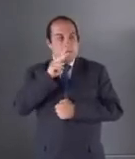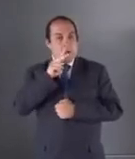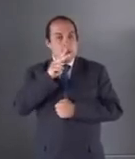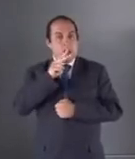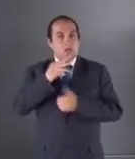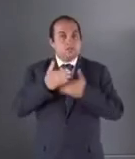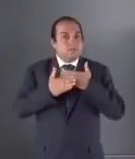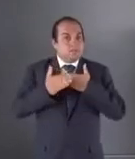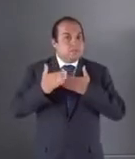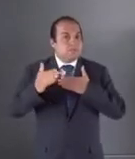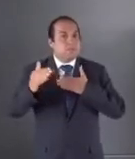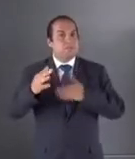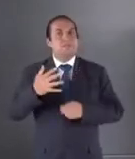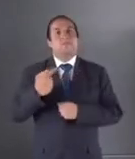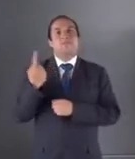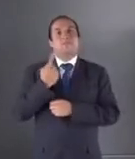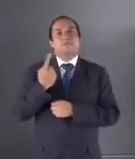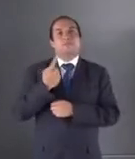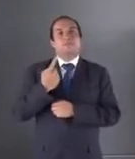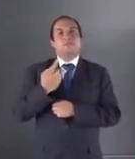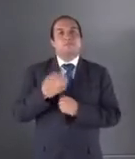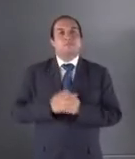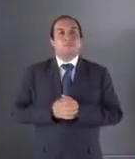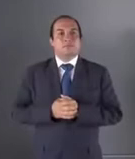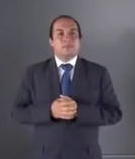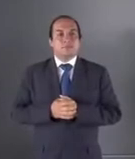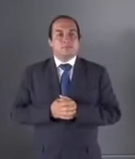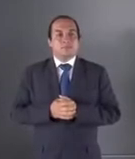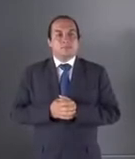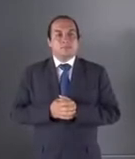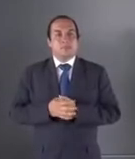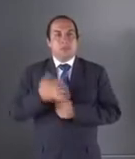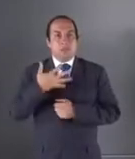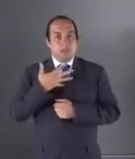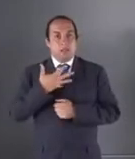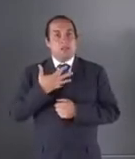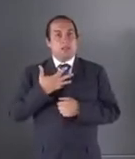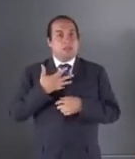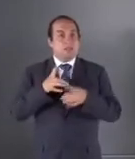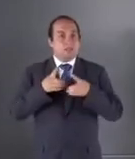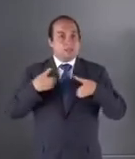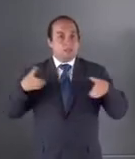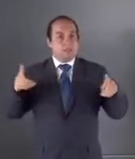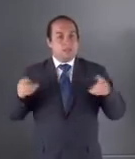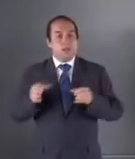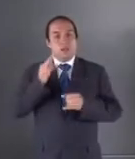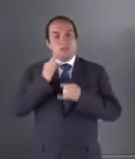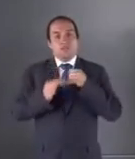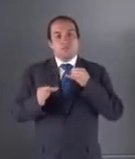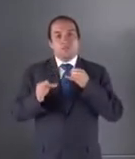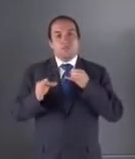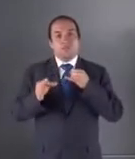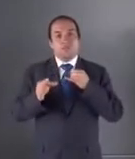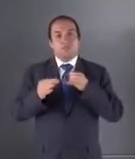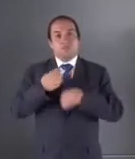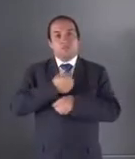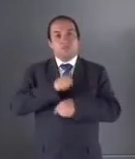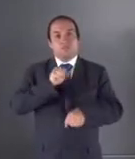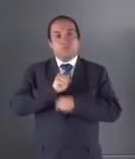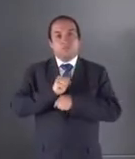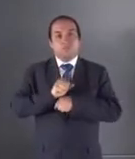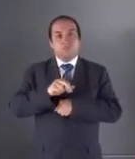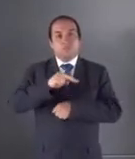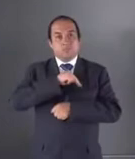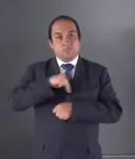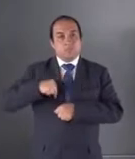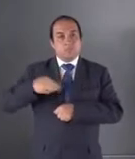han estado desarrollando en las últimas semanas, que hemos tenido